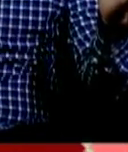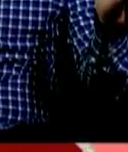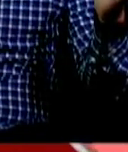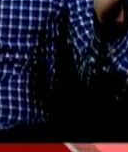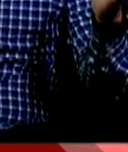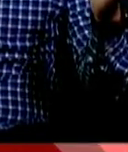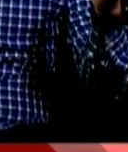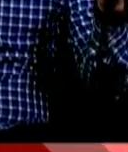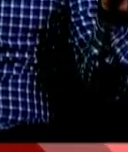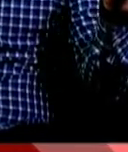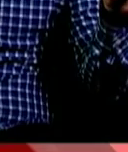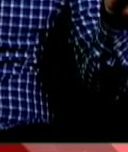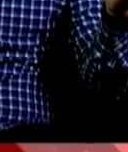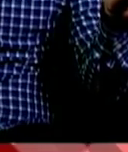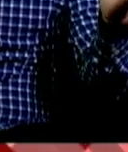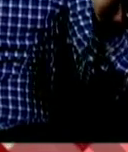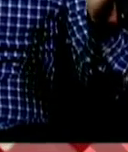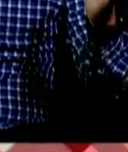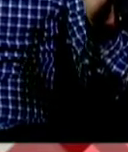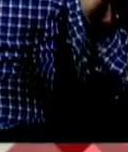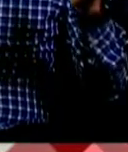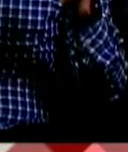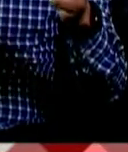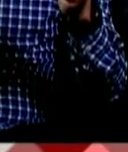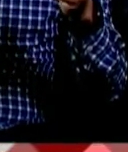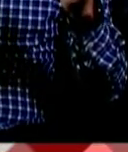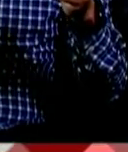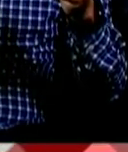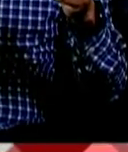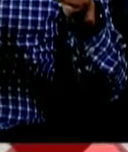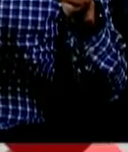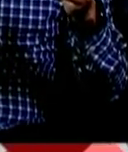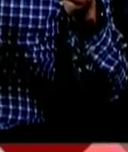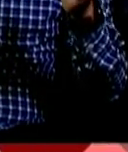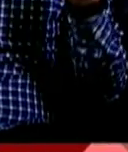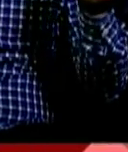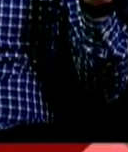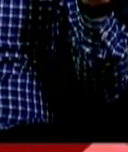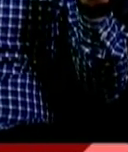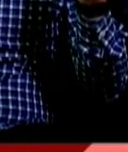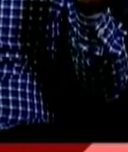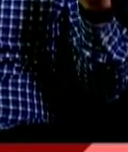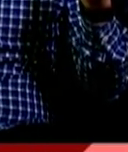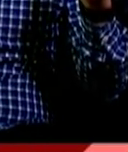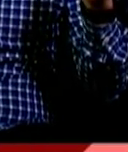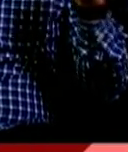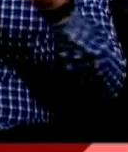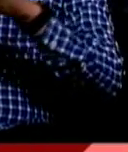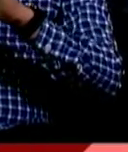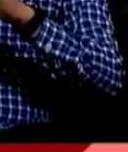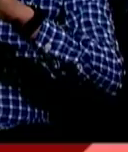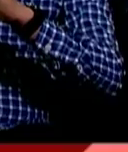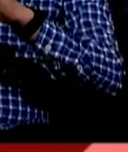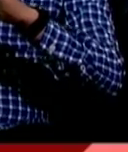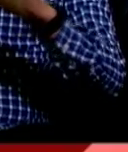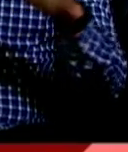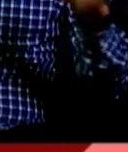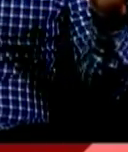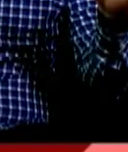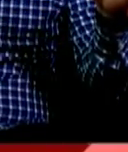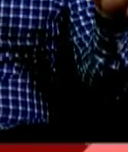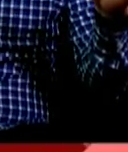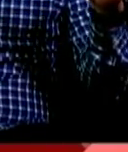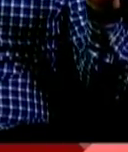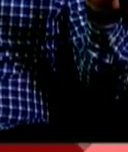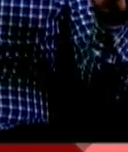aquí en México al Día, pero en esta ocasión fue invitado para participar en el Congreso Internacional de Mentes Brillantes, que se